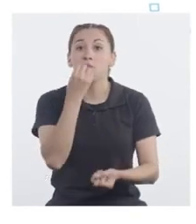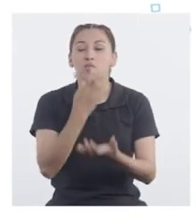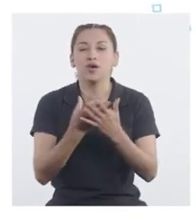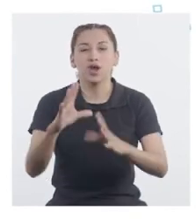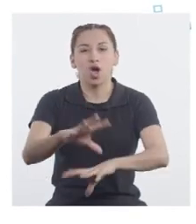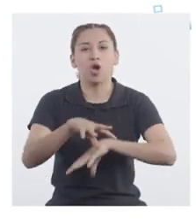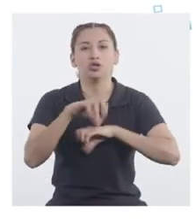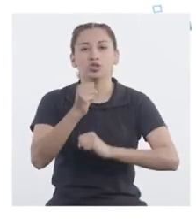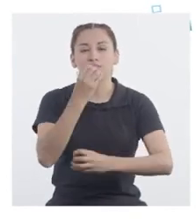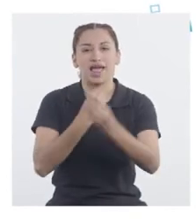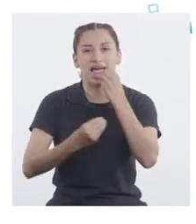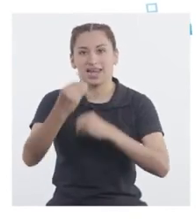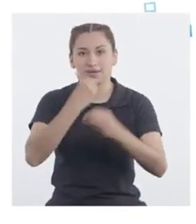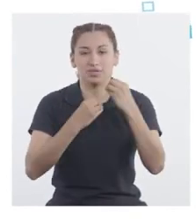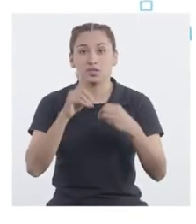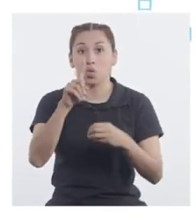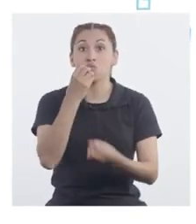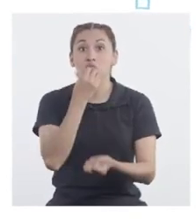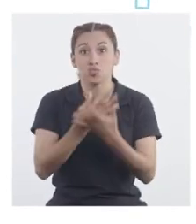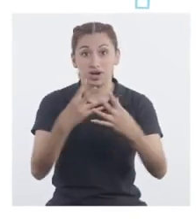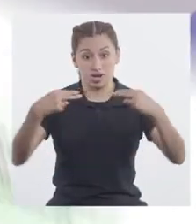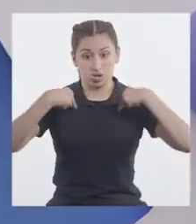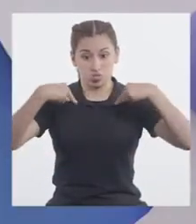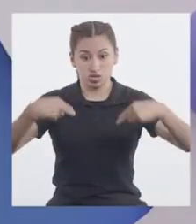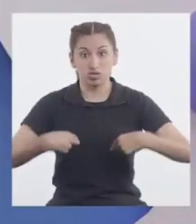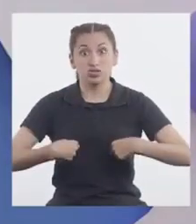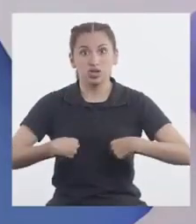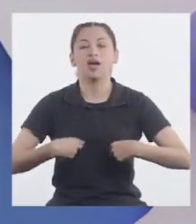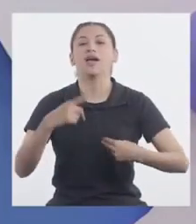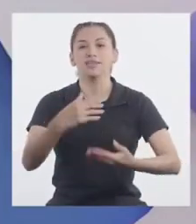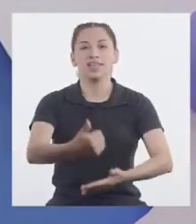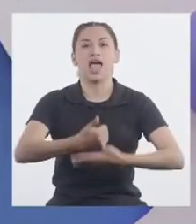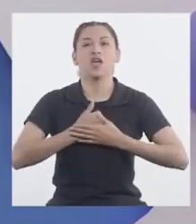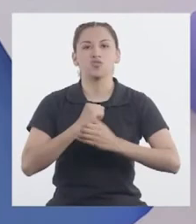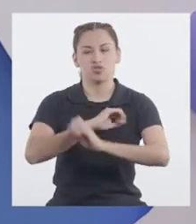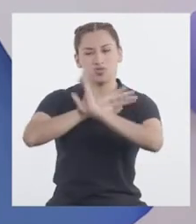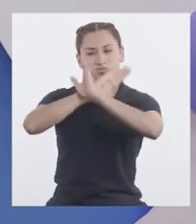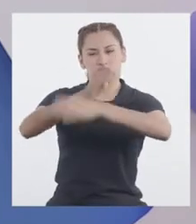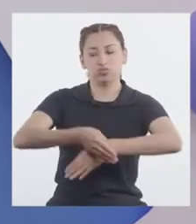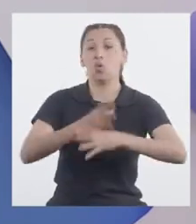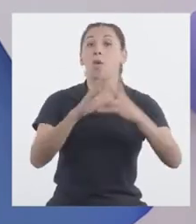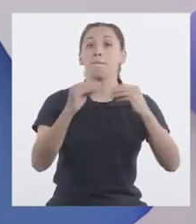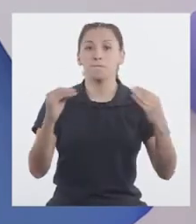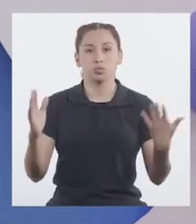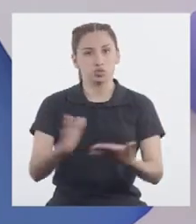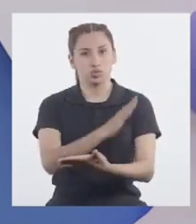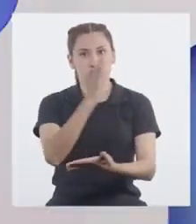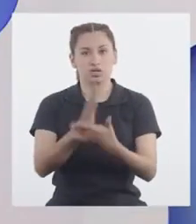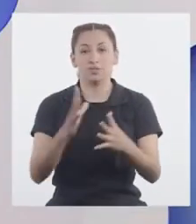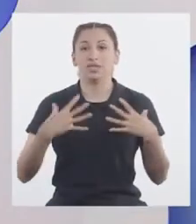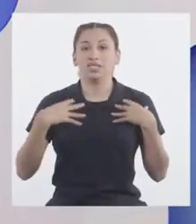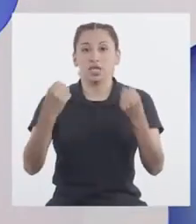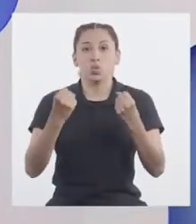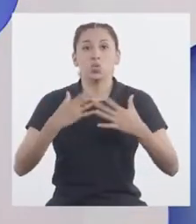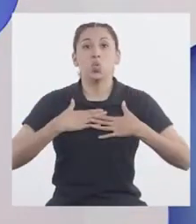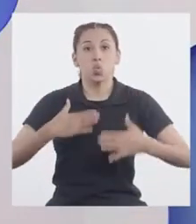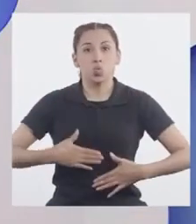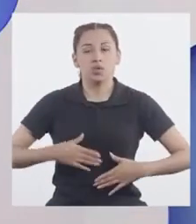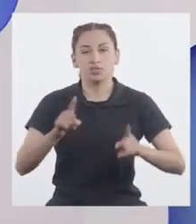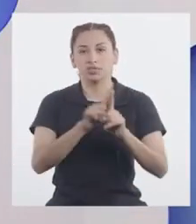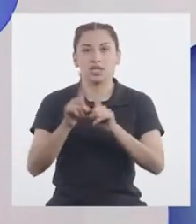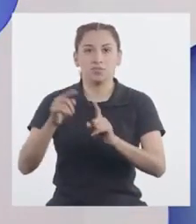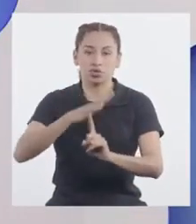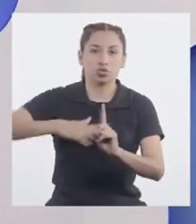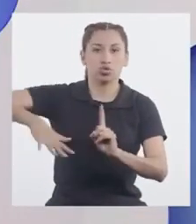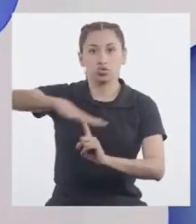alimenticios. Y una buena nutrición es fundamental para vencer muchos problemas. La salud de nuestro